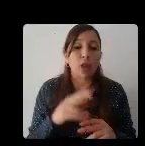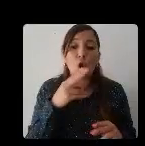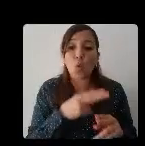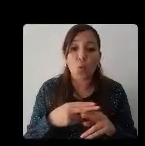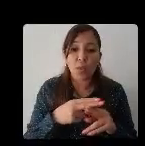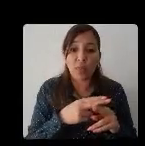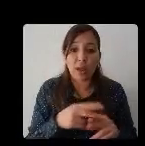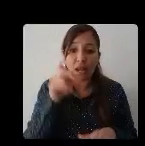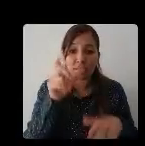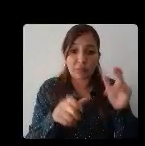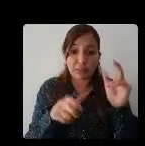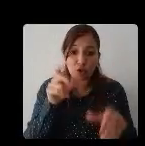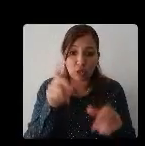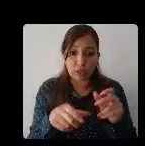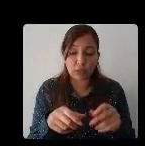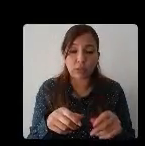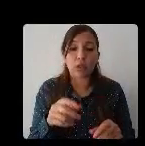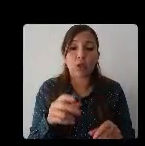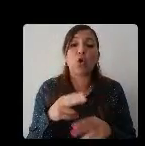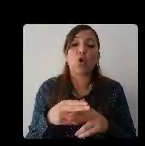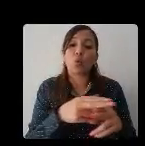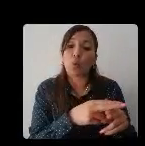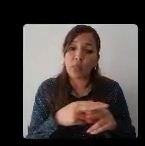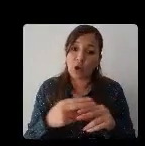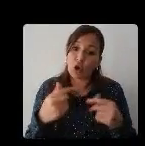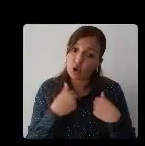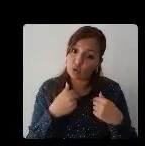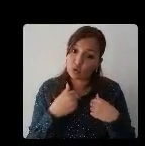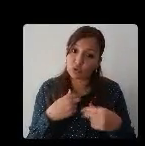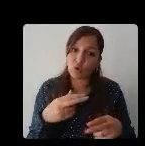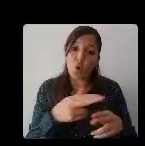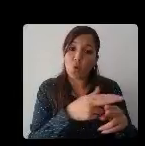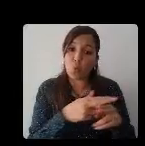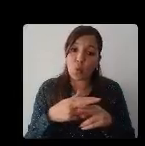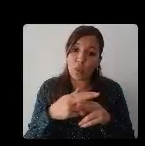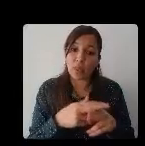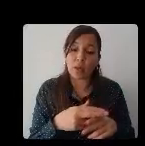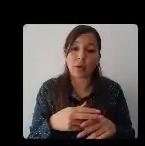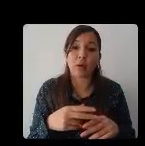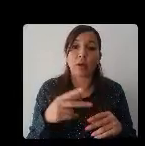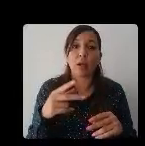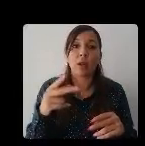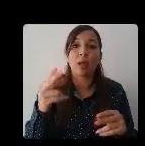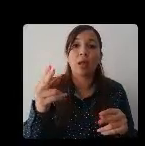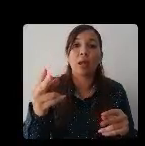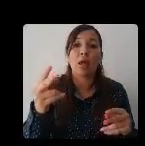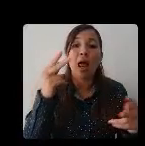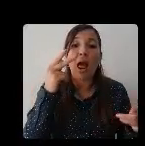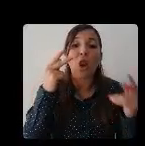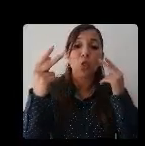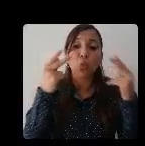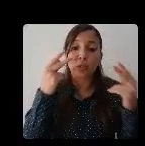su viaje y compartir nuestras experiencias con nosotros. Y también te comento